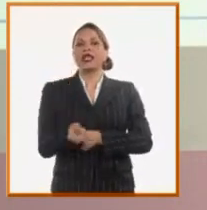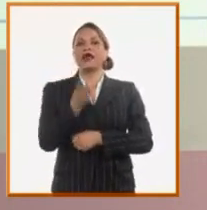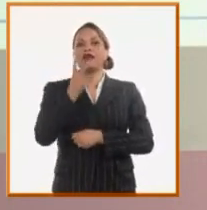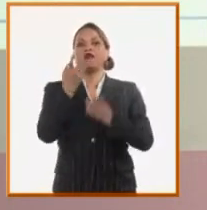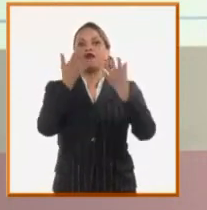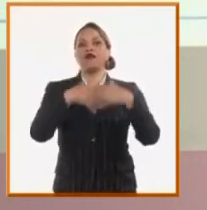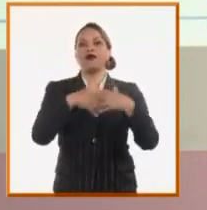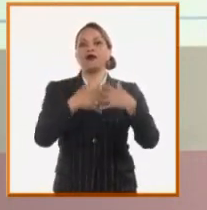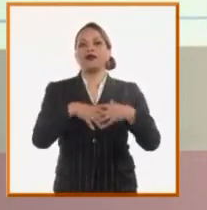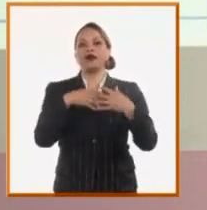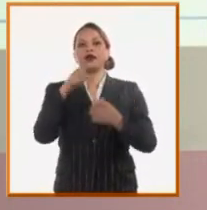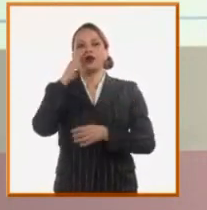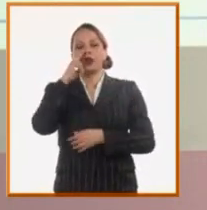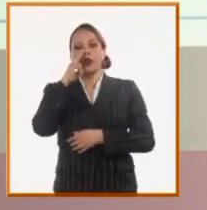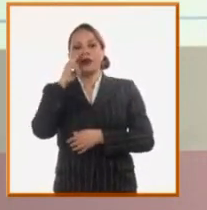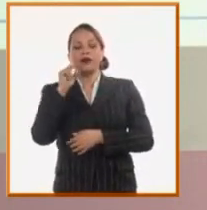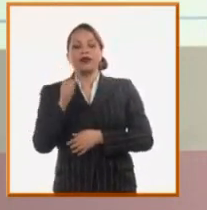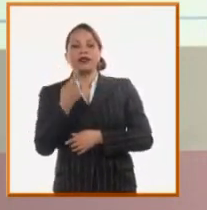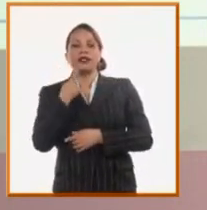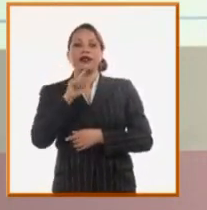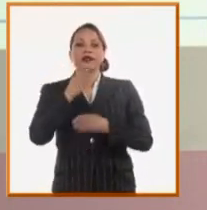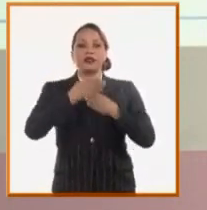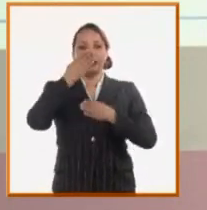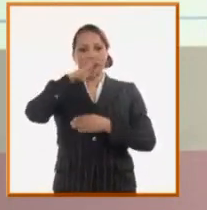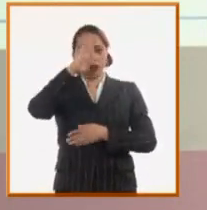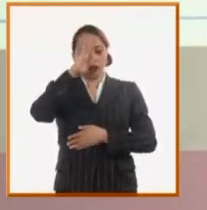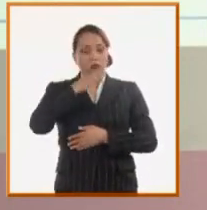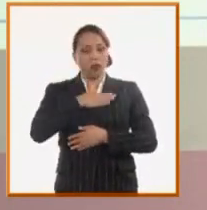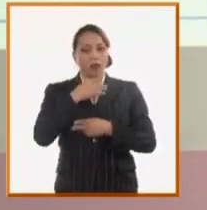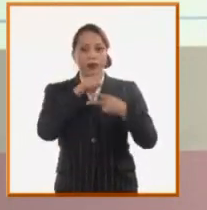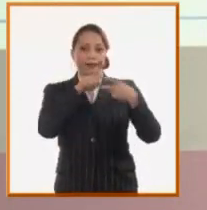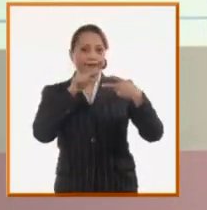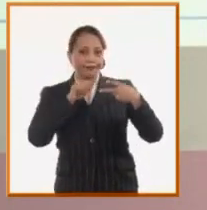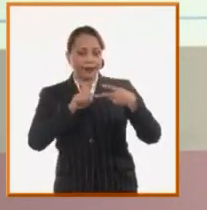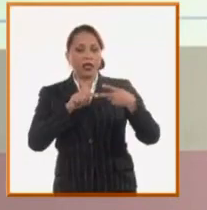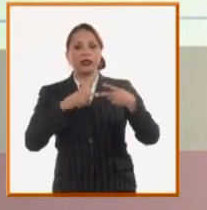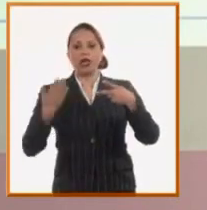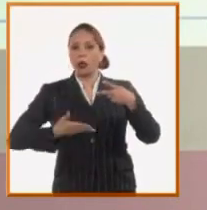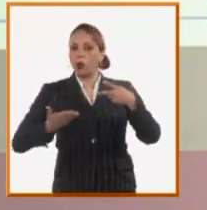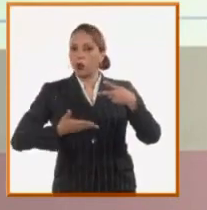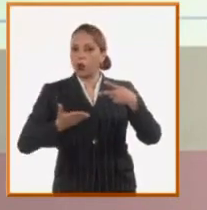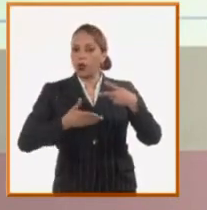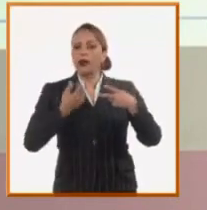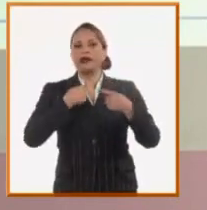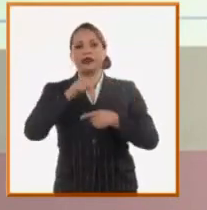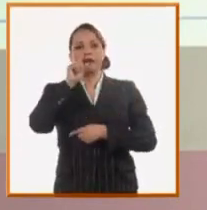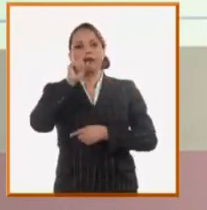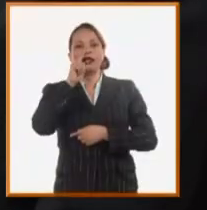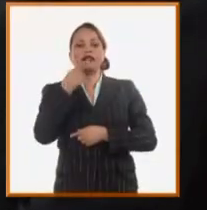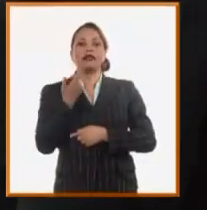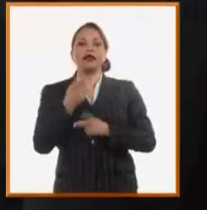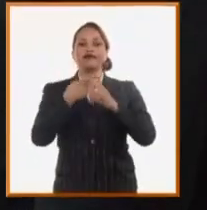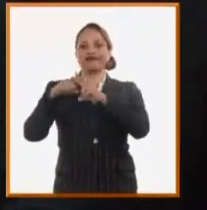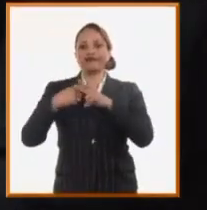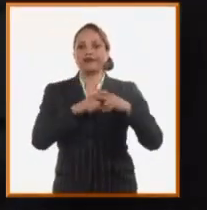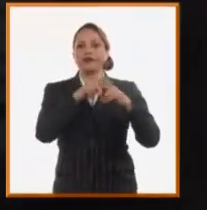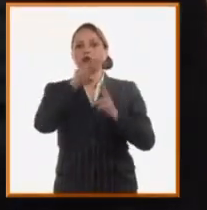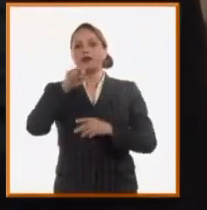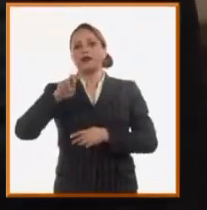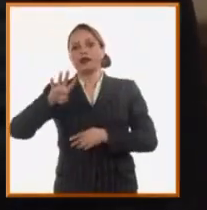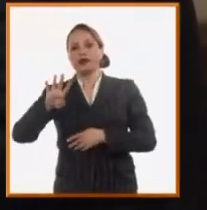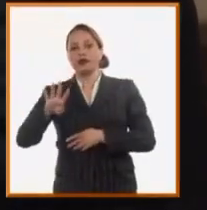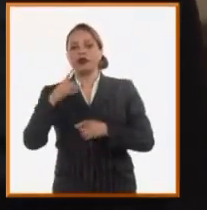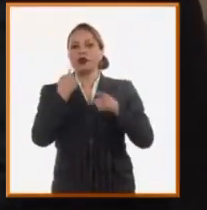Nuevitas y de Santiago de Cuba, la de Nuevitas y la Moncada de Santiago de Cuba, se está agilizando el paso para concluirlas en el 2024. Hay